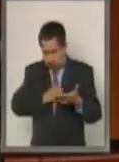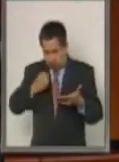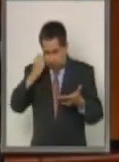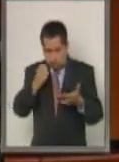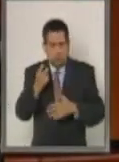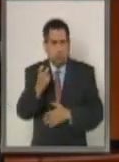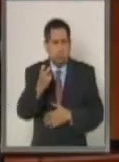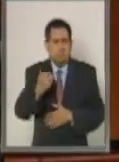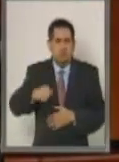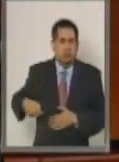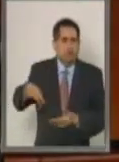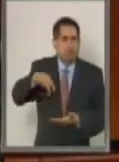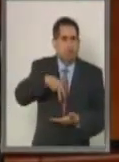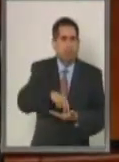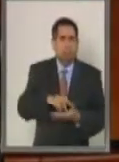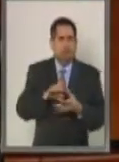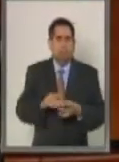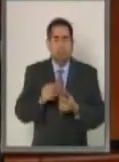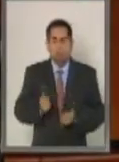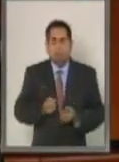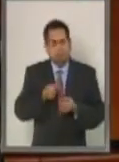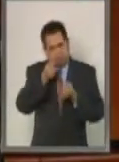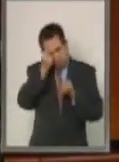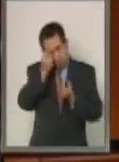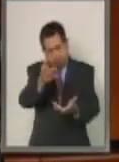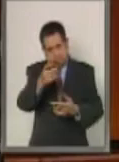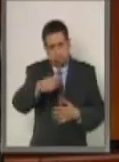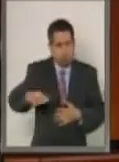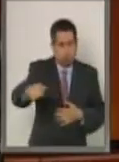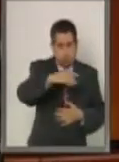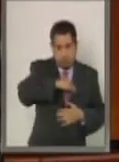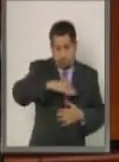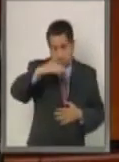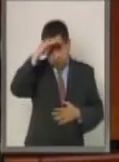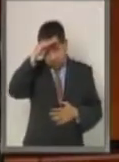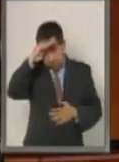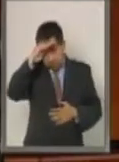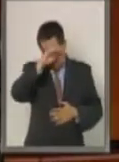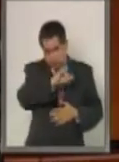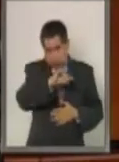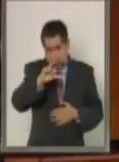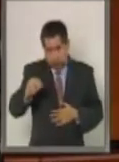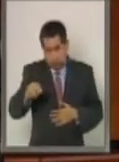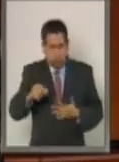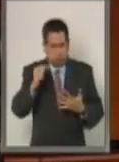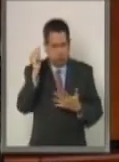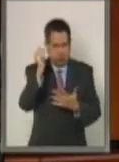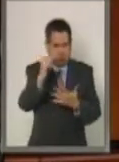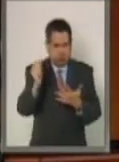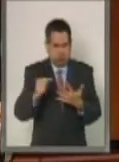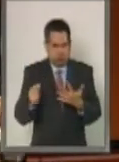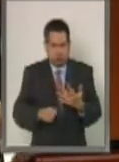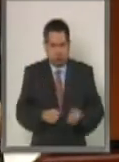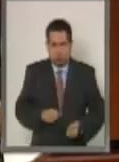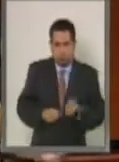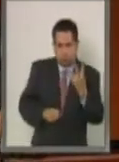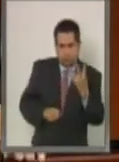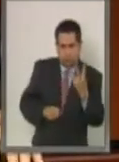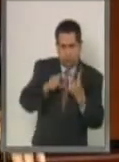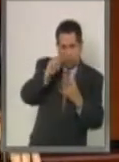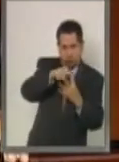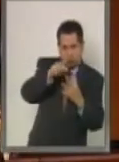tribuna para poner a consideración del Honorable Pleno los cuatro